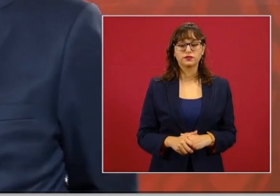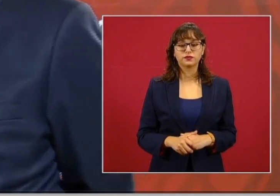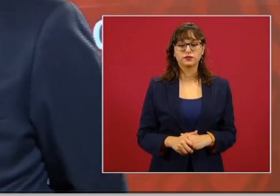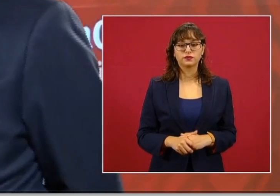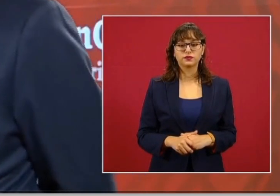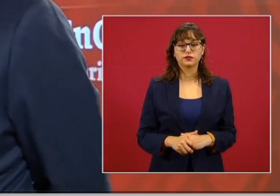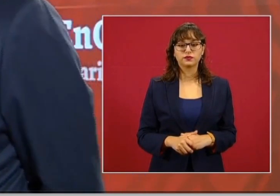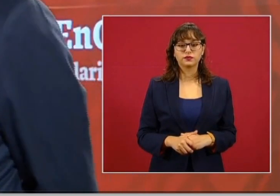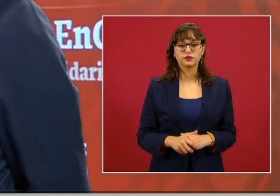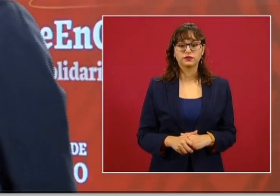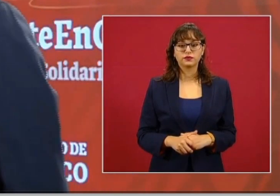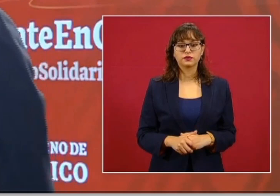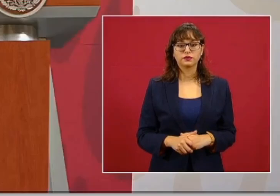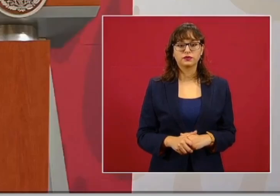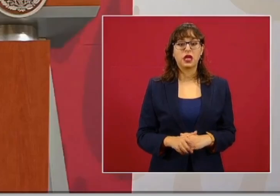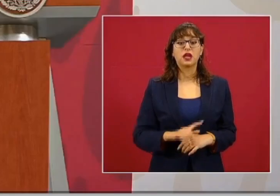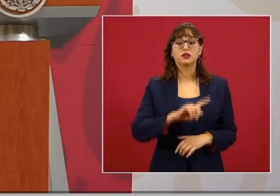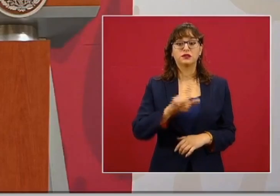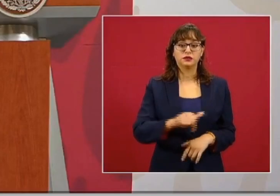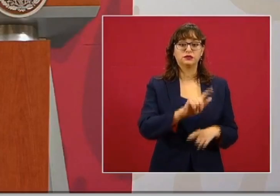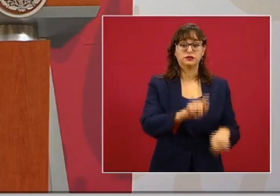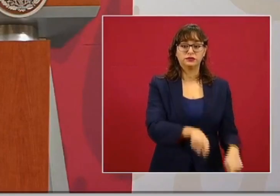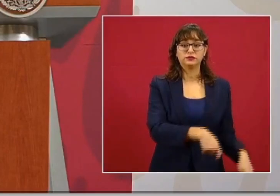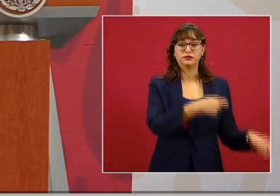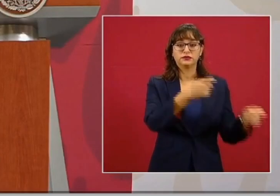a uno de sus allegados,